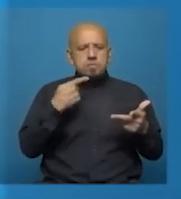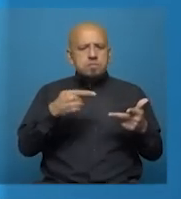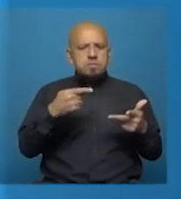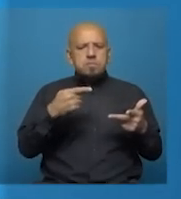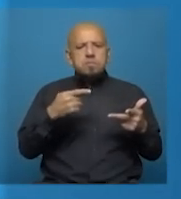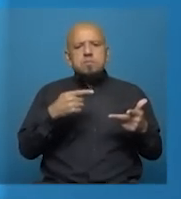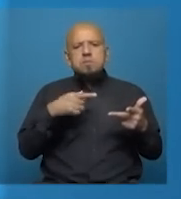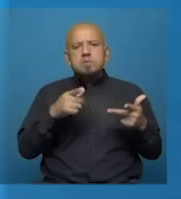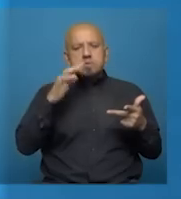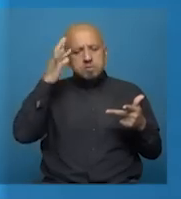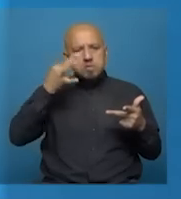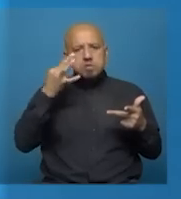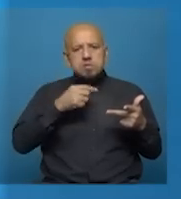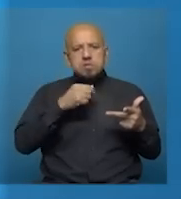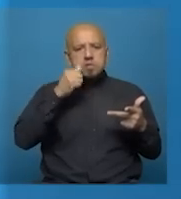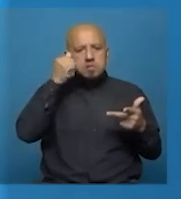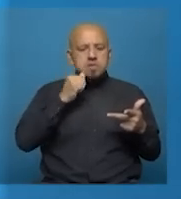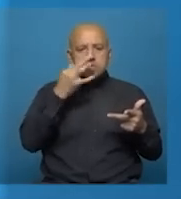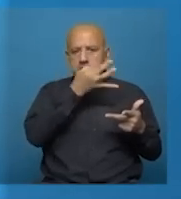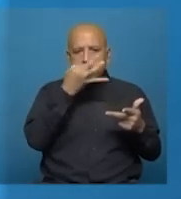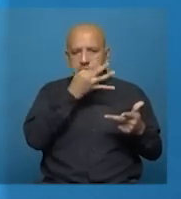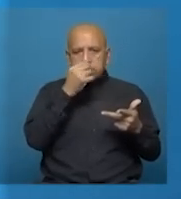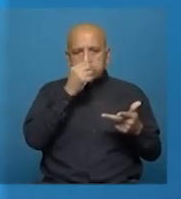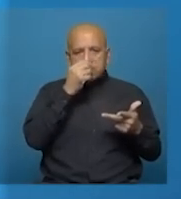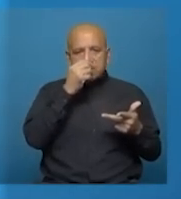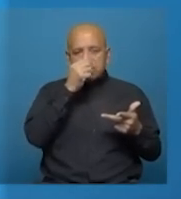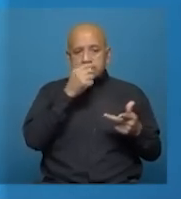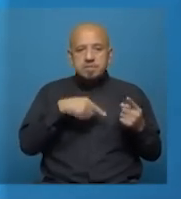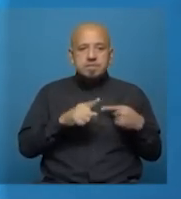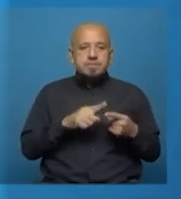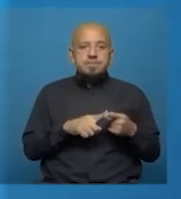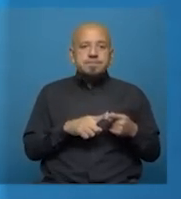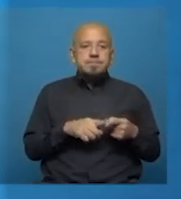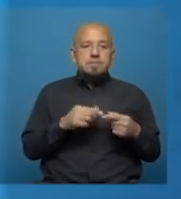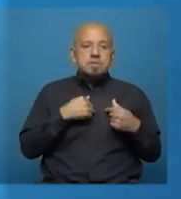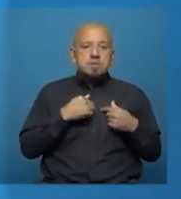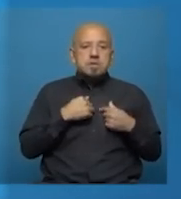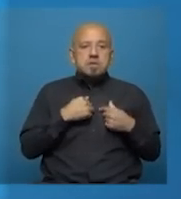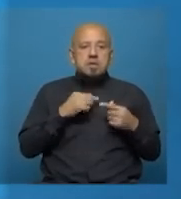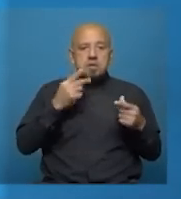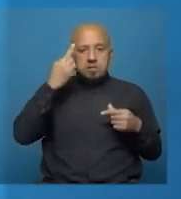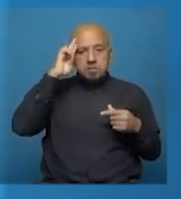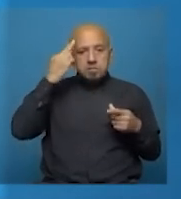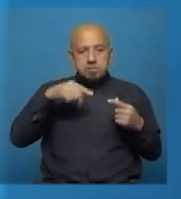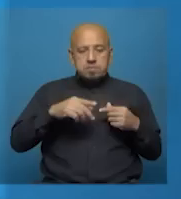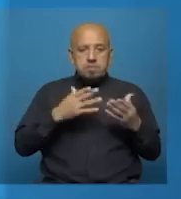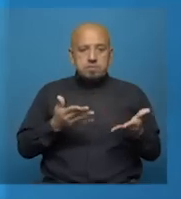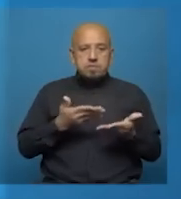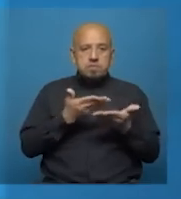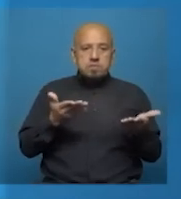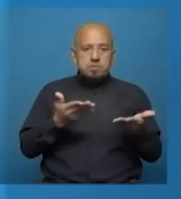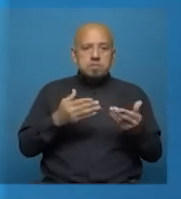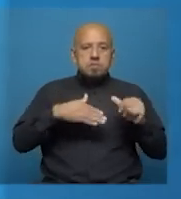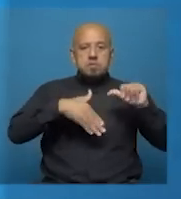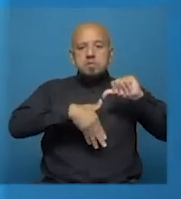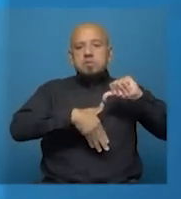negaban la realidad del narcotráfico, y hoy les explotó en la cara a nosotros, al Uruguay, al resto de los países de América